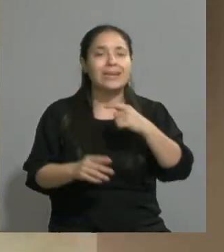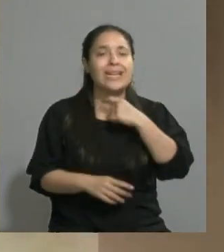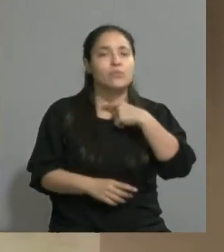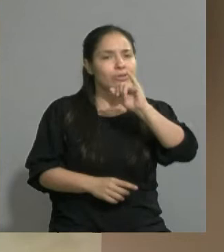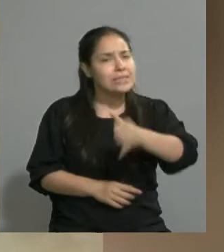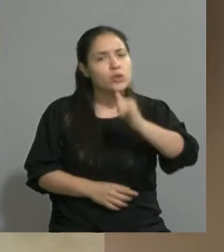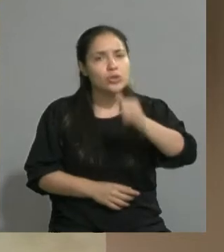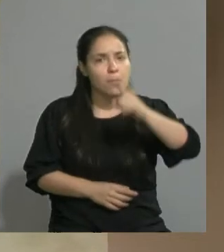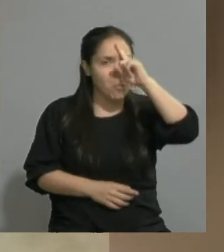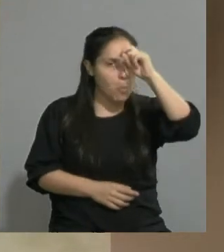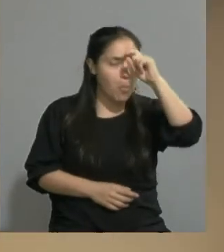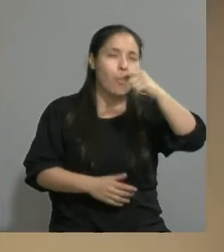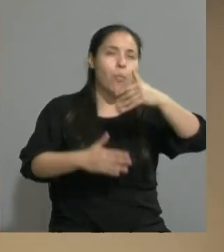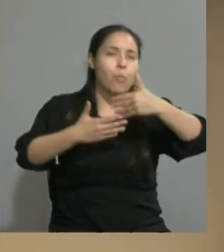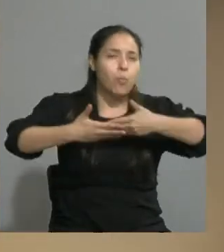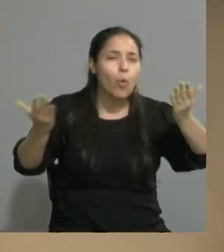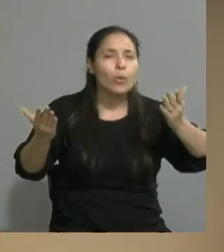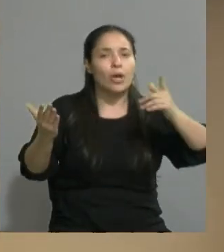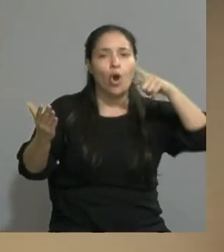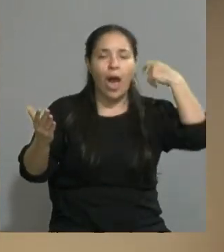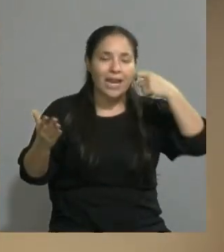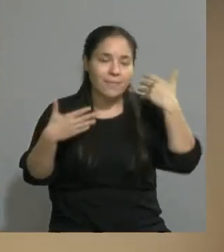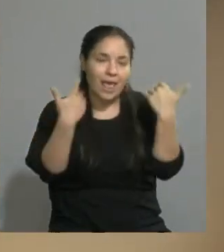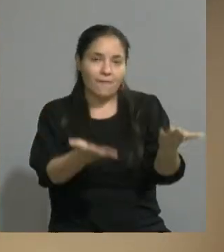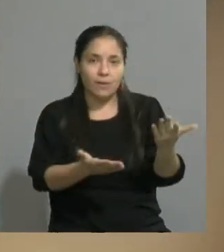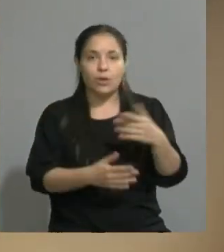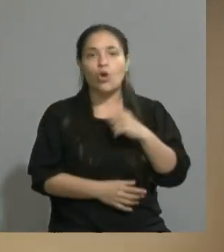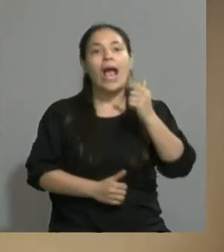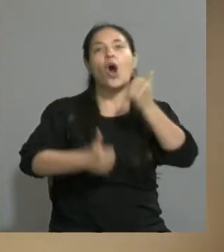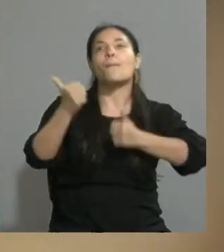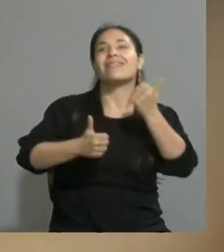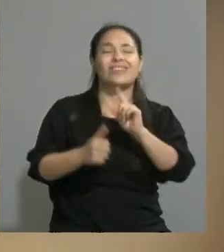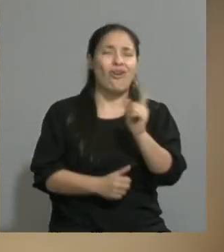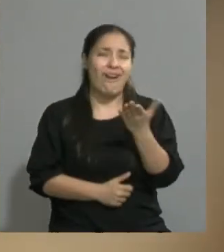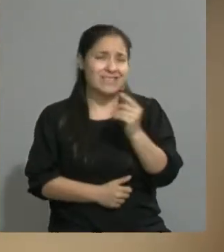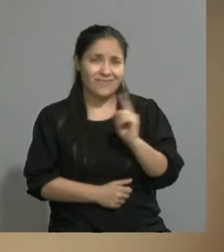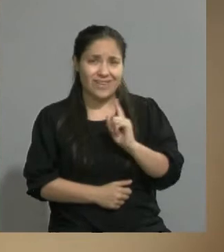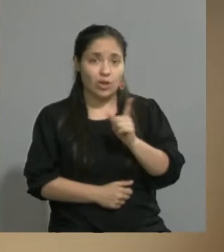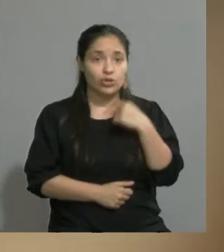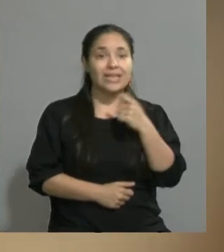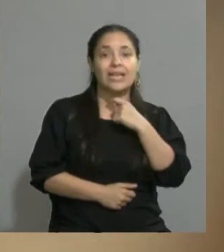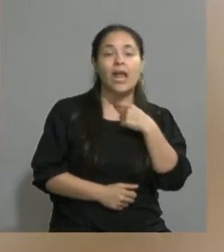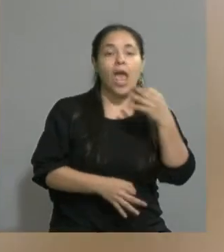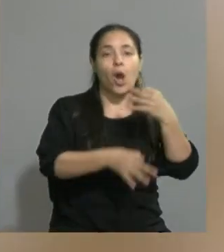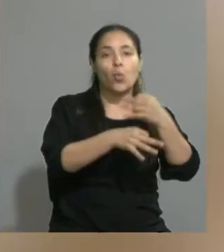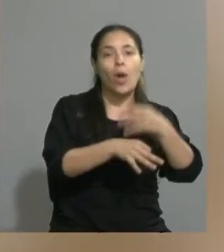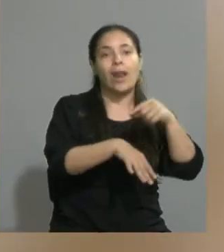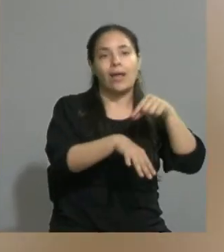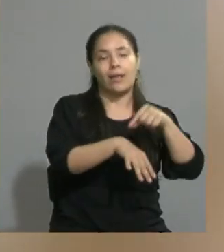público veterinario y no estamos compitiendo con nadie, porque no falta el que dice que competimos con el colegio